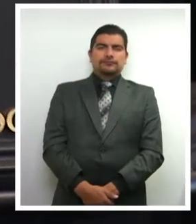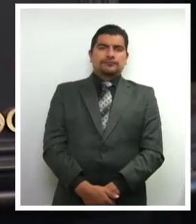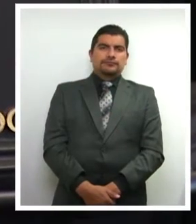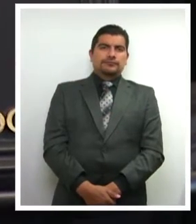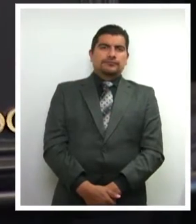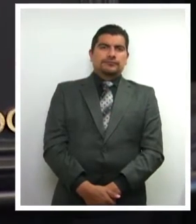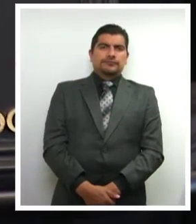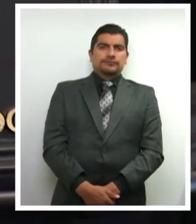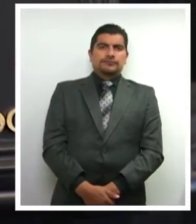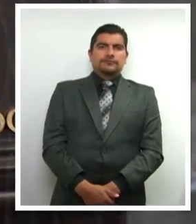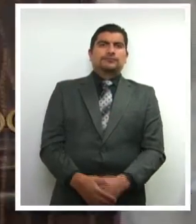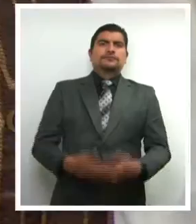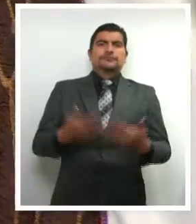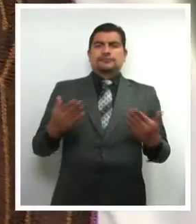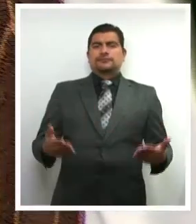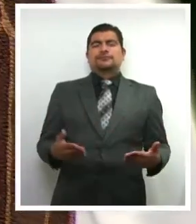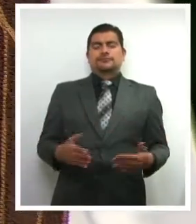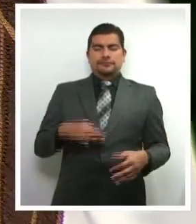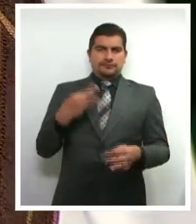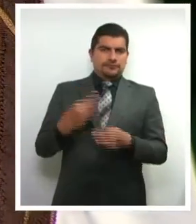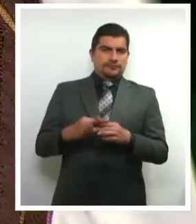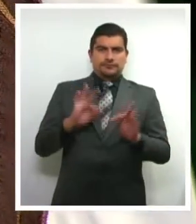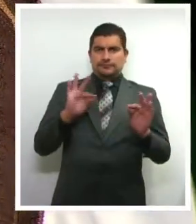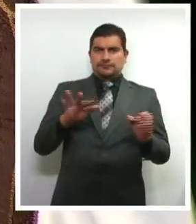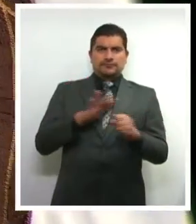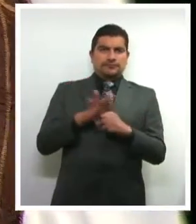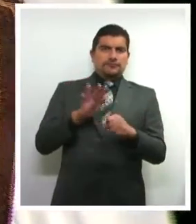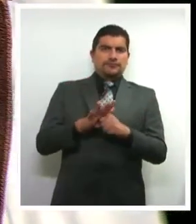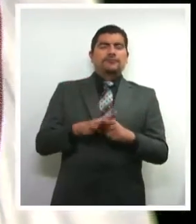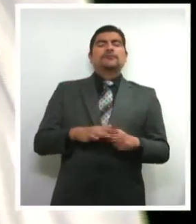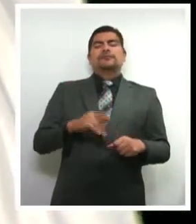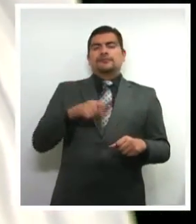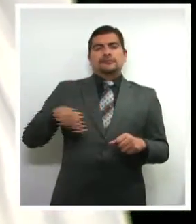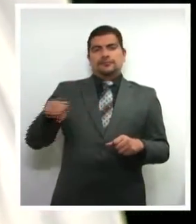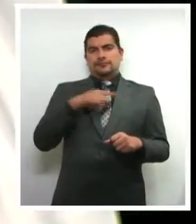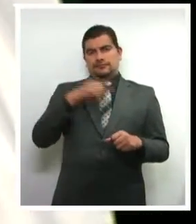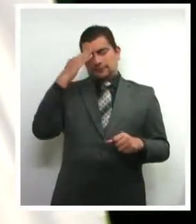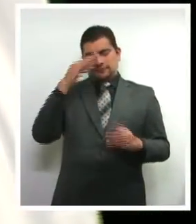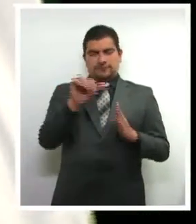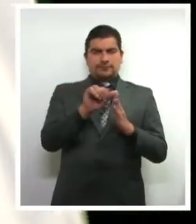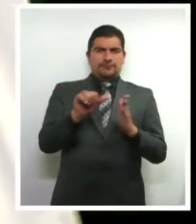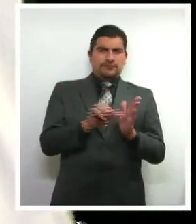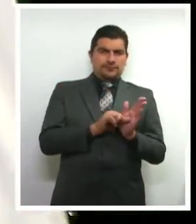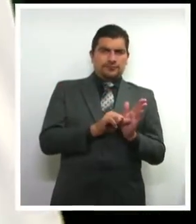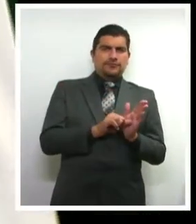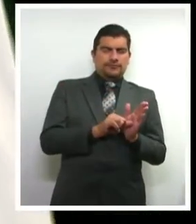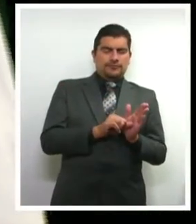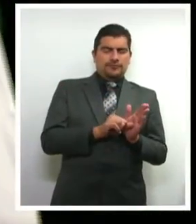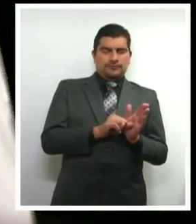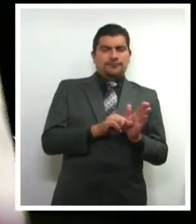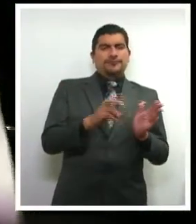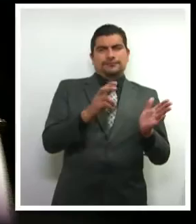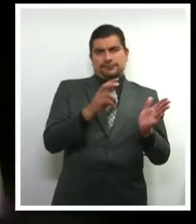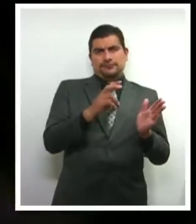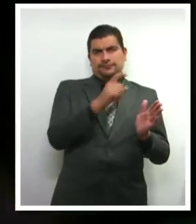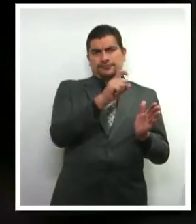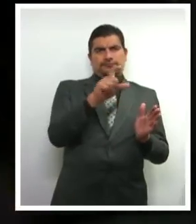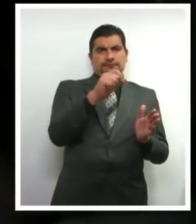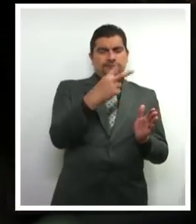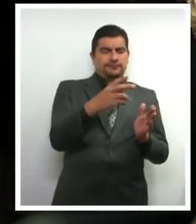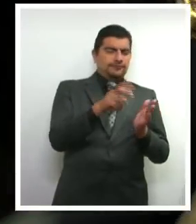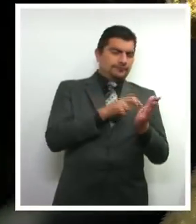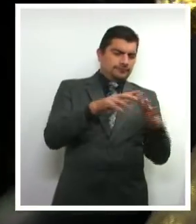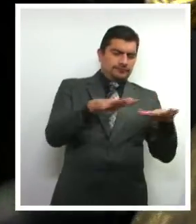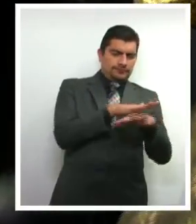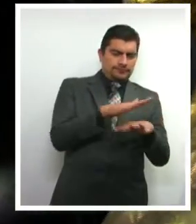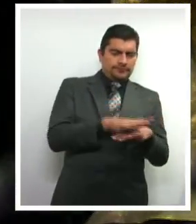Y entonces, una vez dicho esto, de acuerdo con la reforma del artículo 122 de la